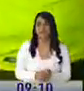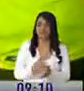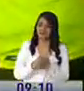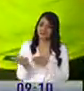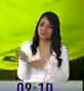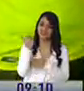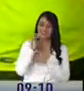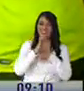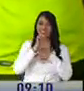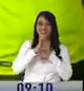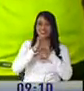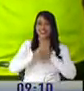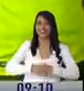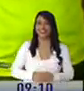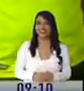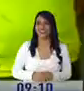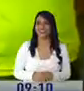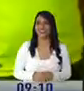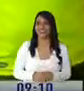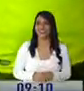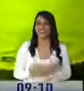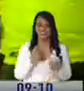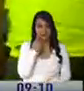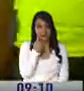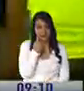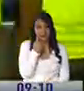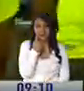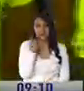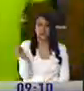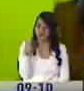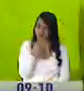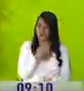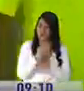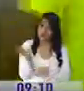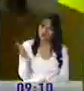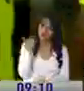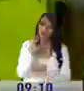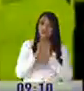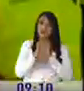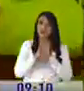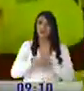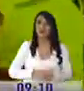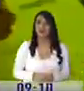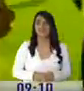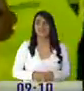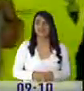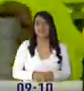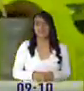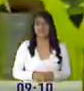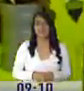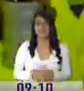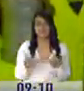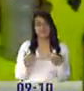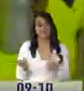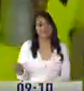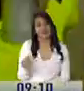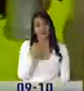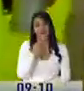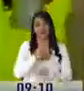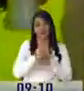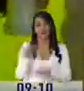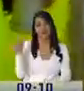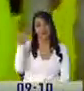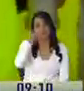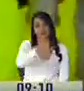allá pero no veo pues yo quiero probar en Ecuador Roberto yo creo que quieren mandarme ya un pasaje para que